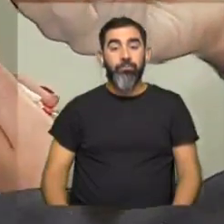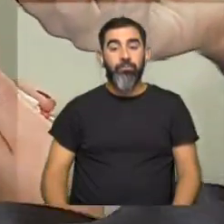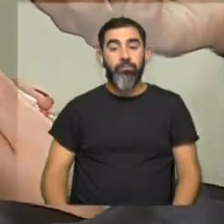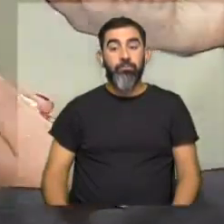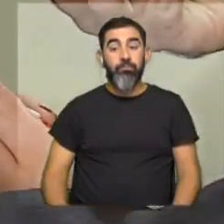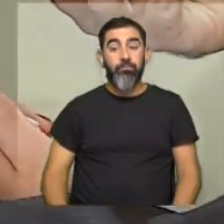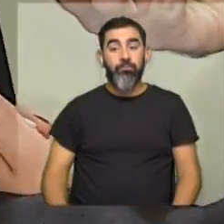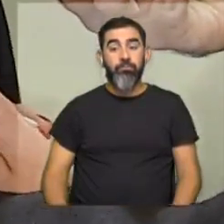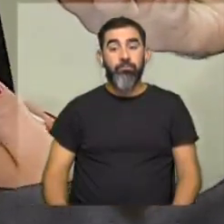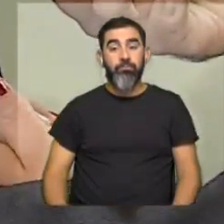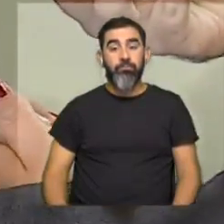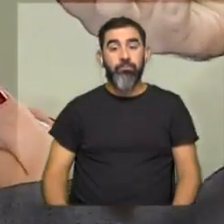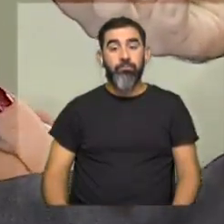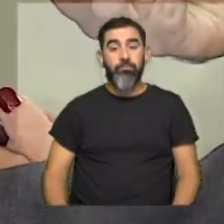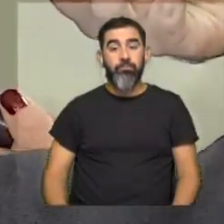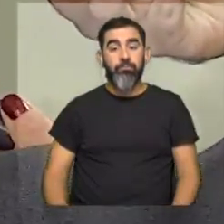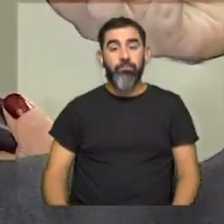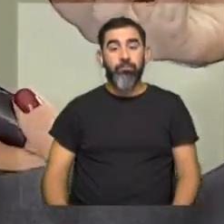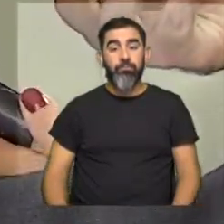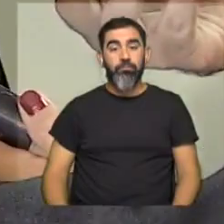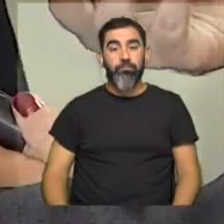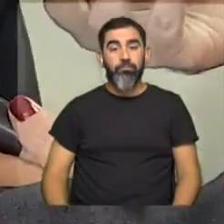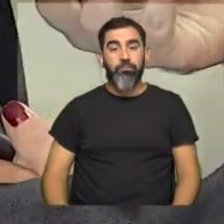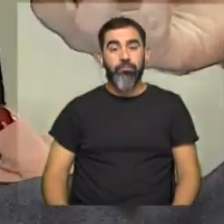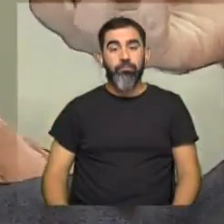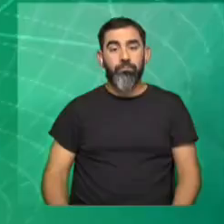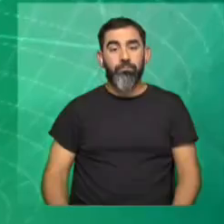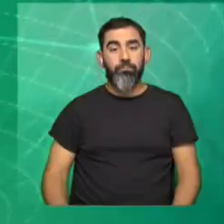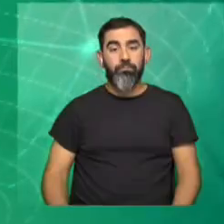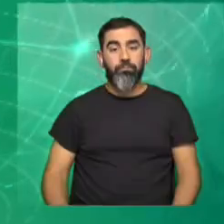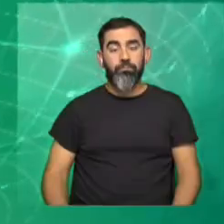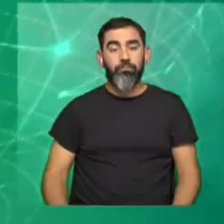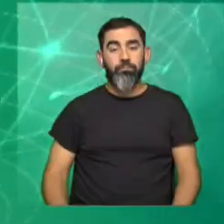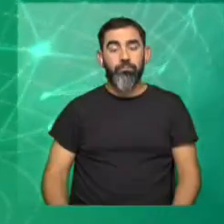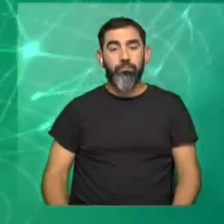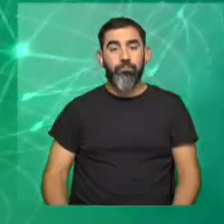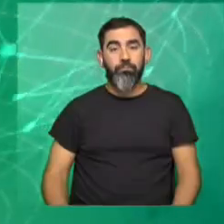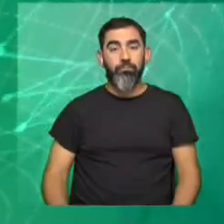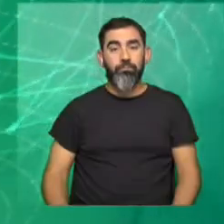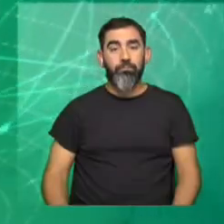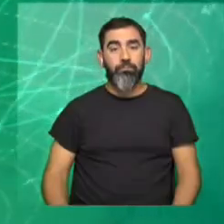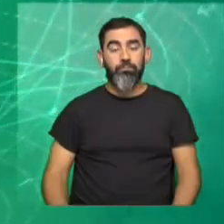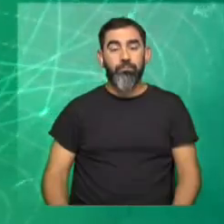En primer lugar, lamentamos y señalamos críticamente.